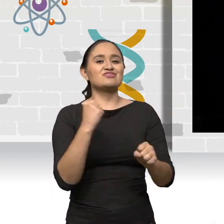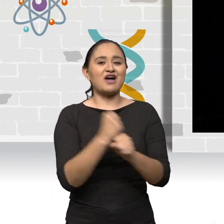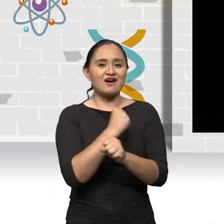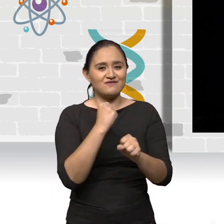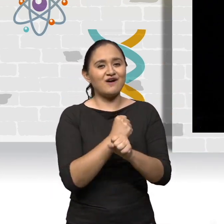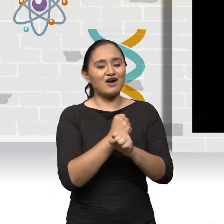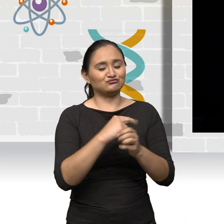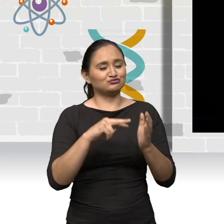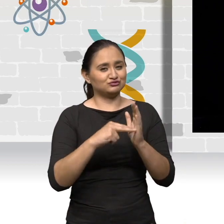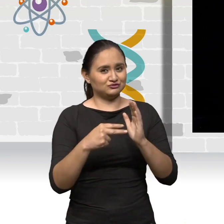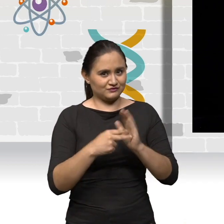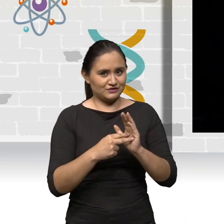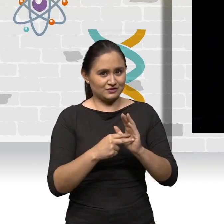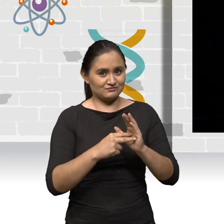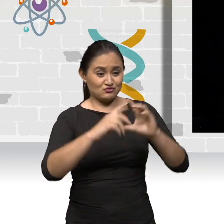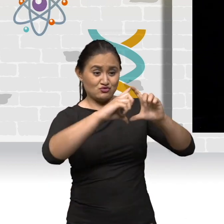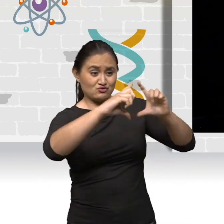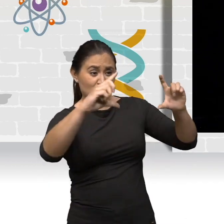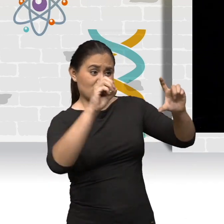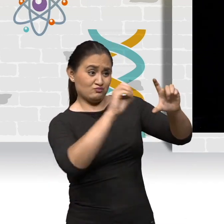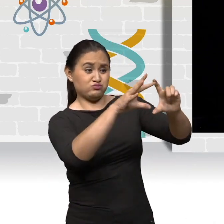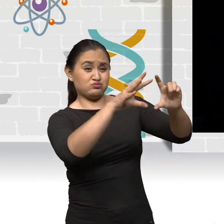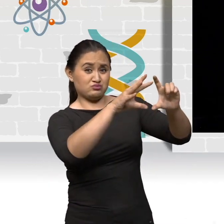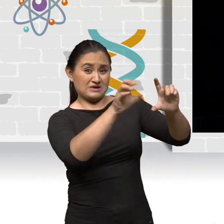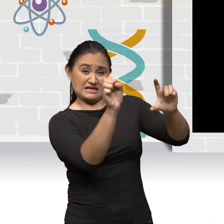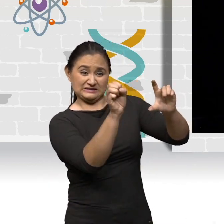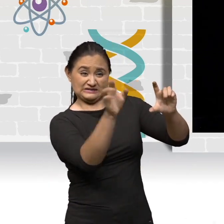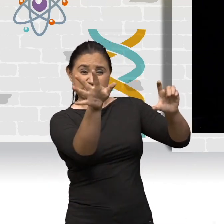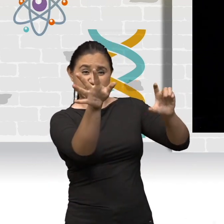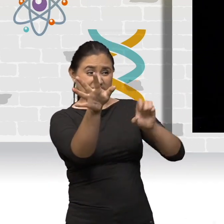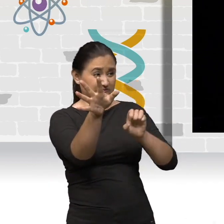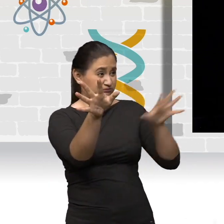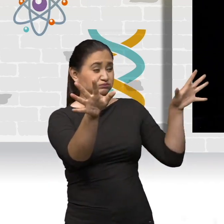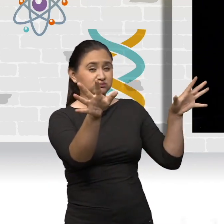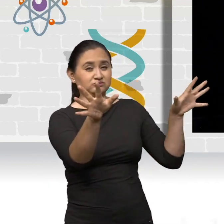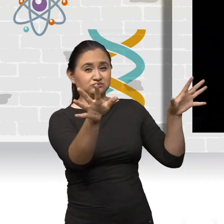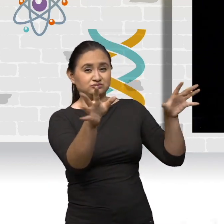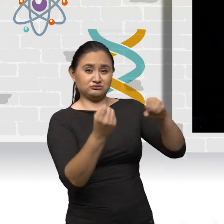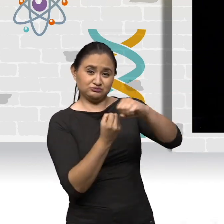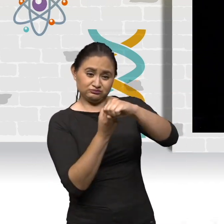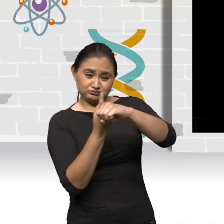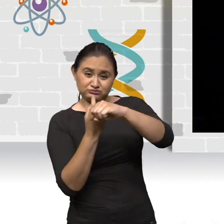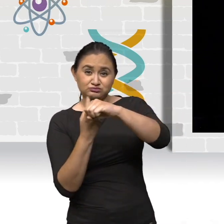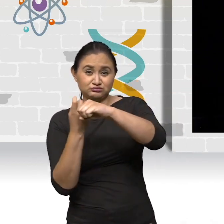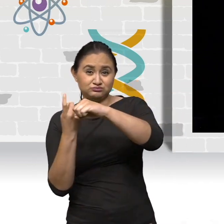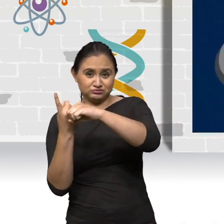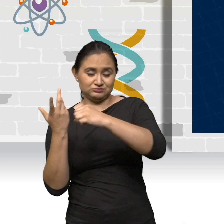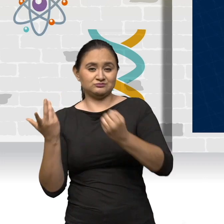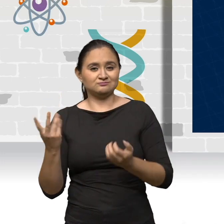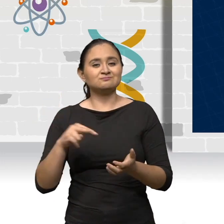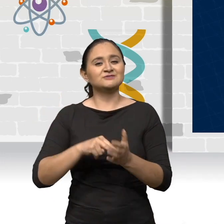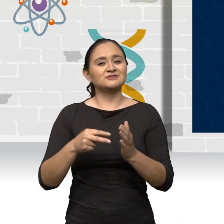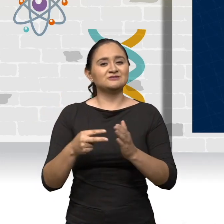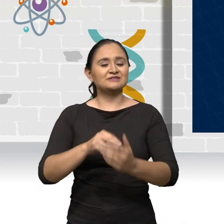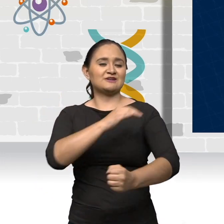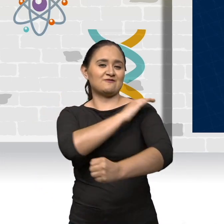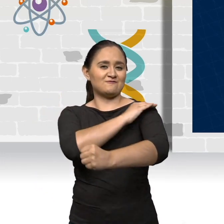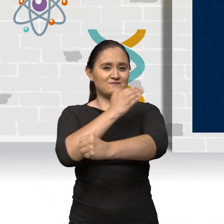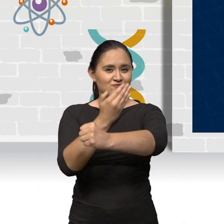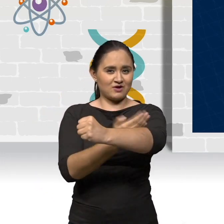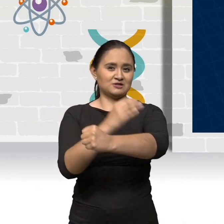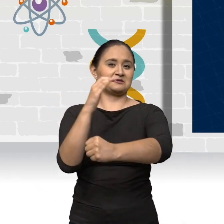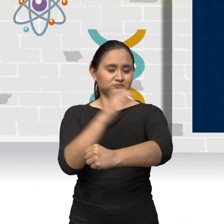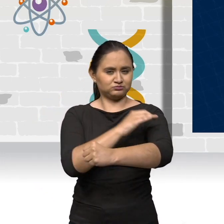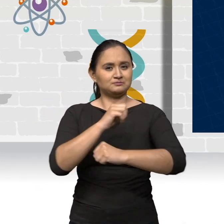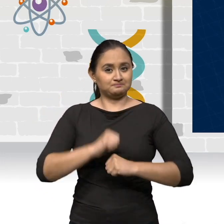agujero. Las partículas de madera deben moverse a un lado, lo que significa que se ejerció una fuerza. Sí, una